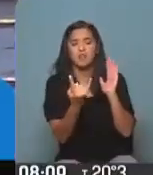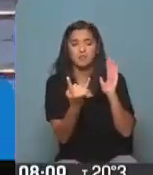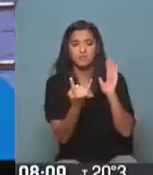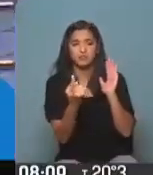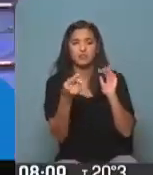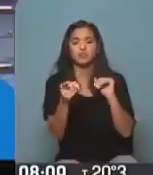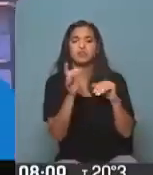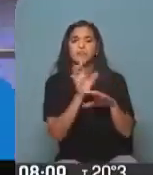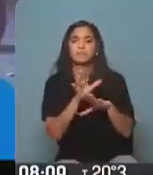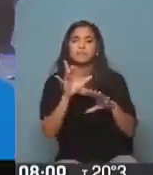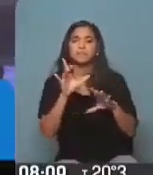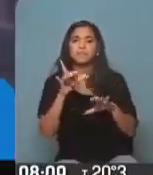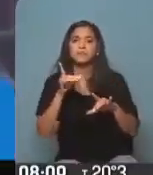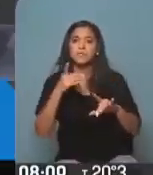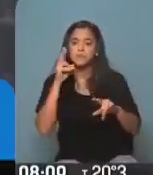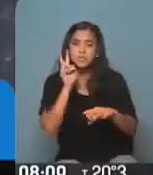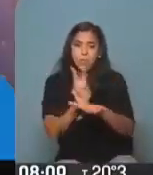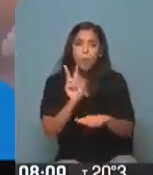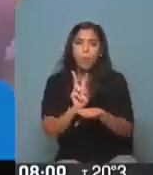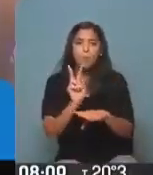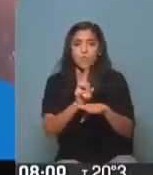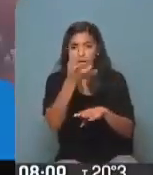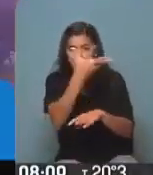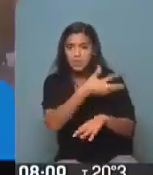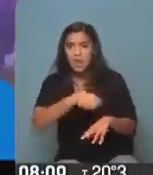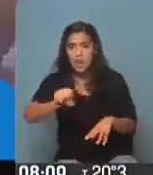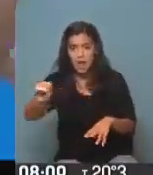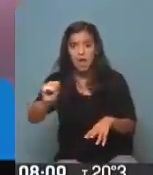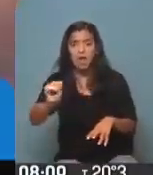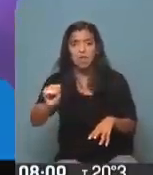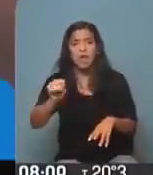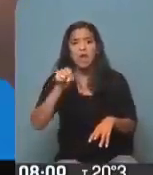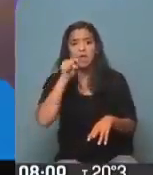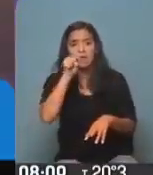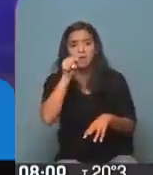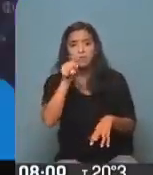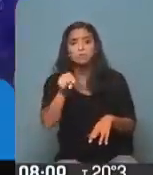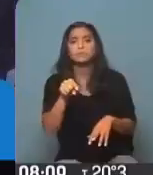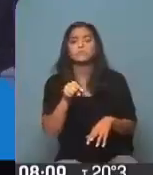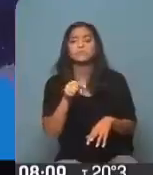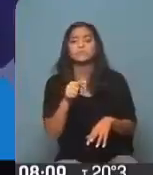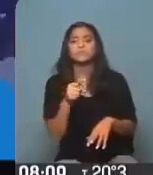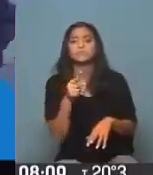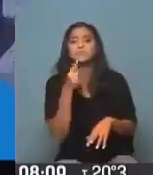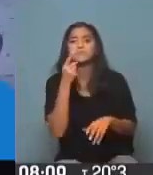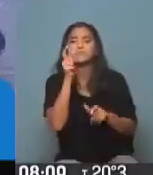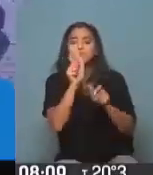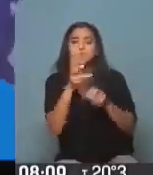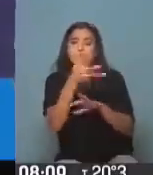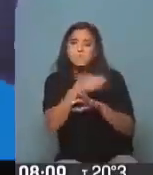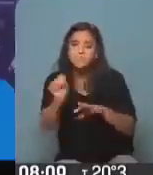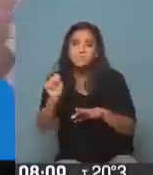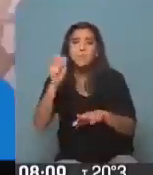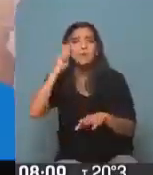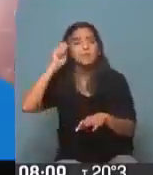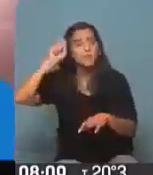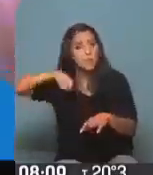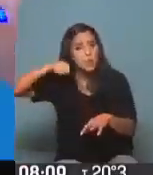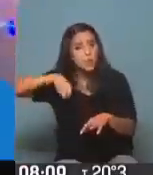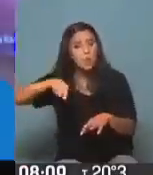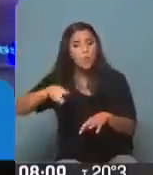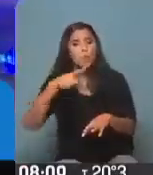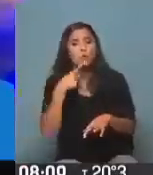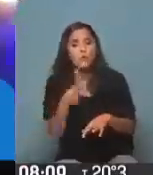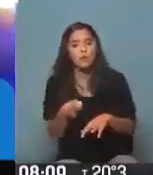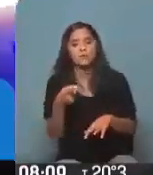En medio de un fuerte operativo de seguridad trasladaron a los iraníes, allí está el operativo, a los tribunales de Comodoro Py. Se inició